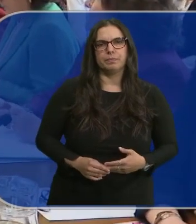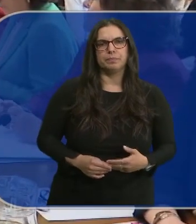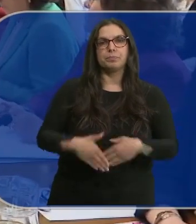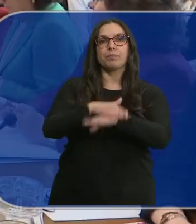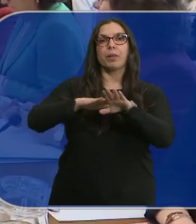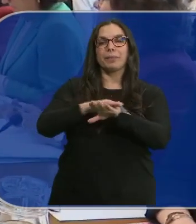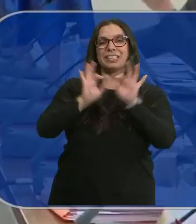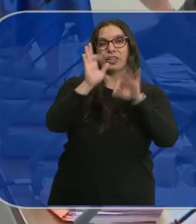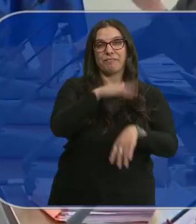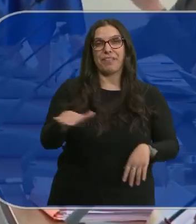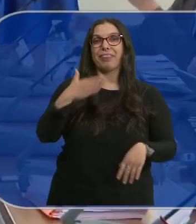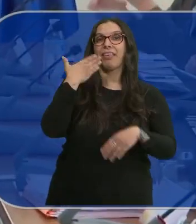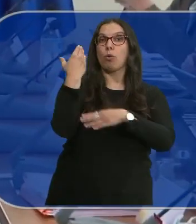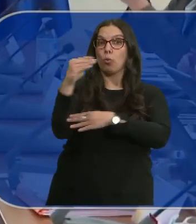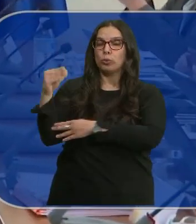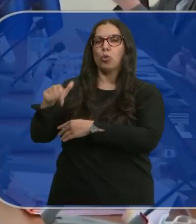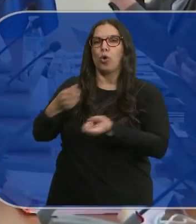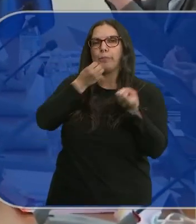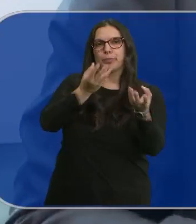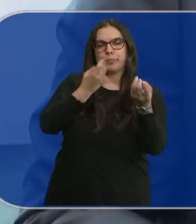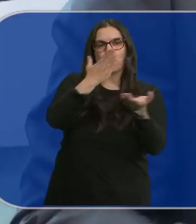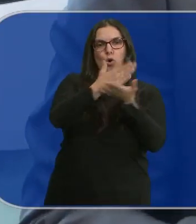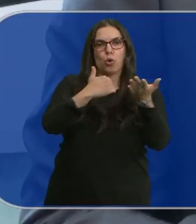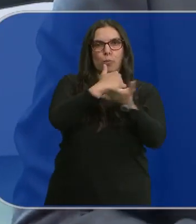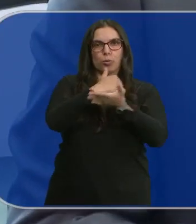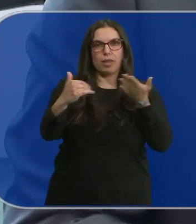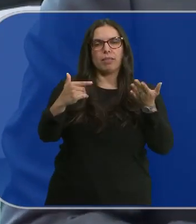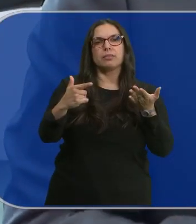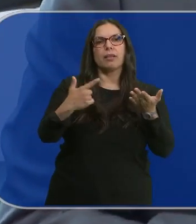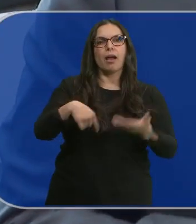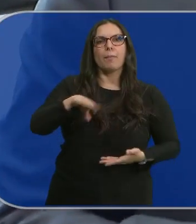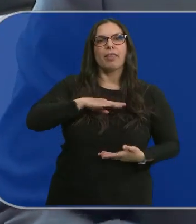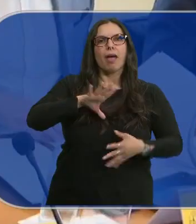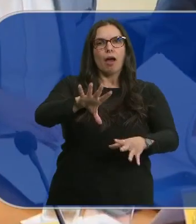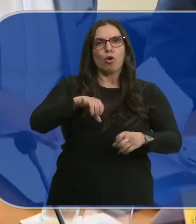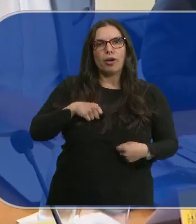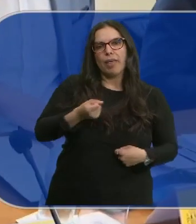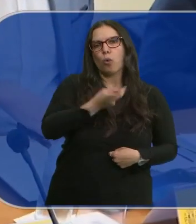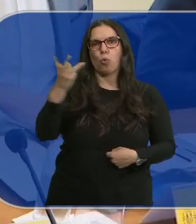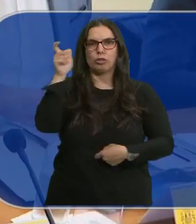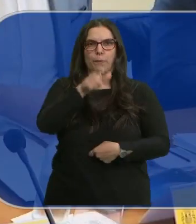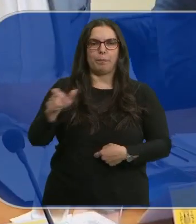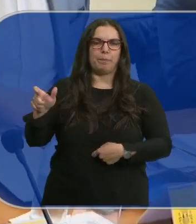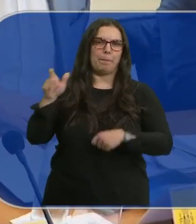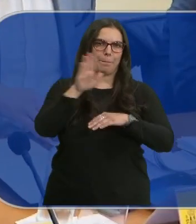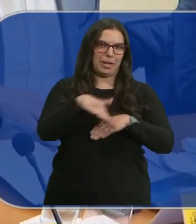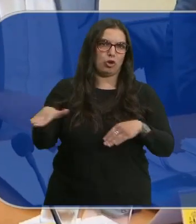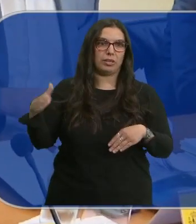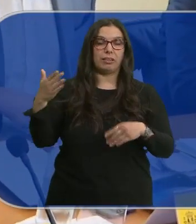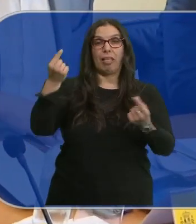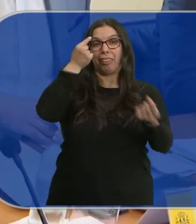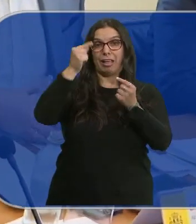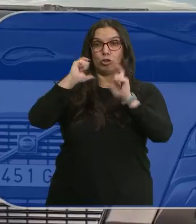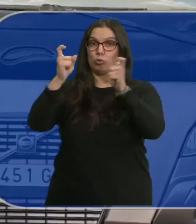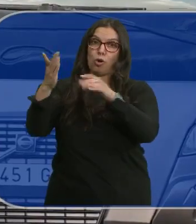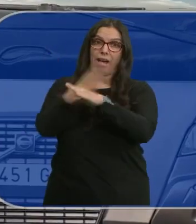El Ministerio de Infancia y Juventud ha informado hoy a las comunidades autónomas de su capacidad de acogida de menores migrantes. Los datos se habían filtrado antes